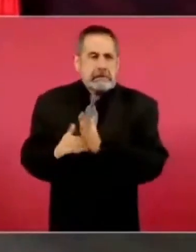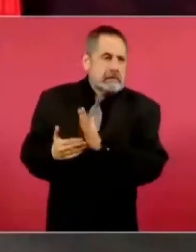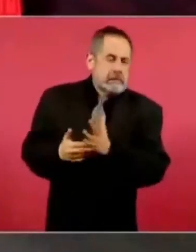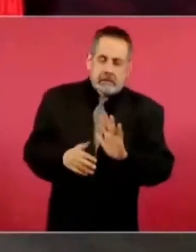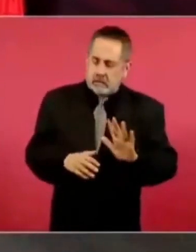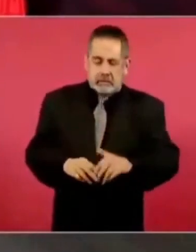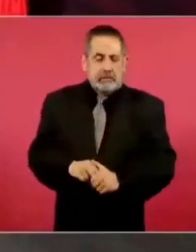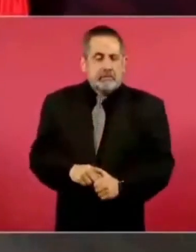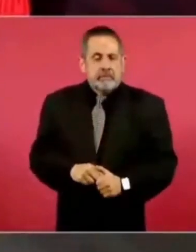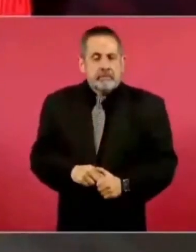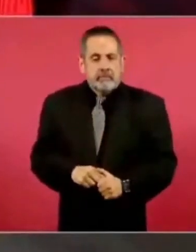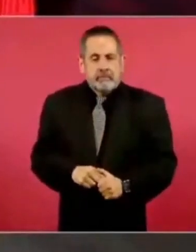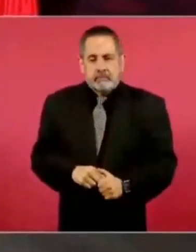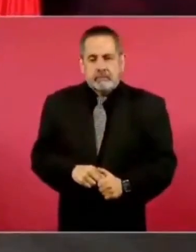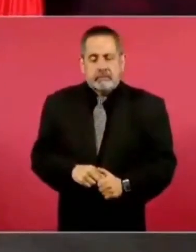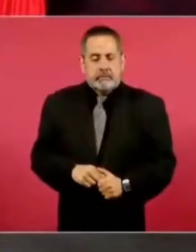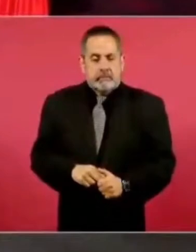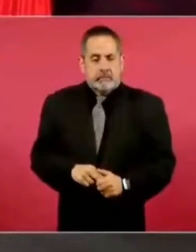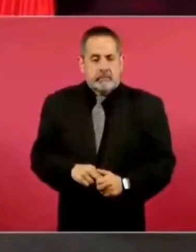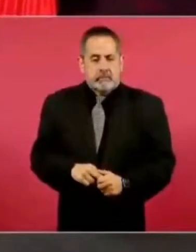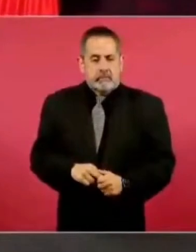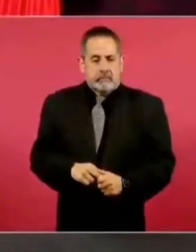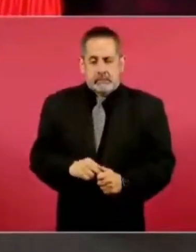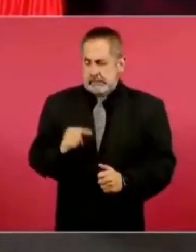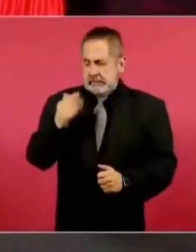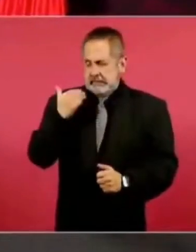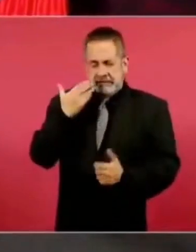Nosotros planteamos algo ahora